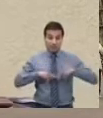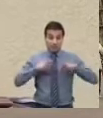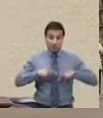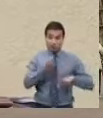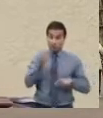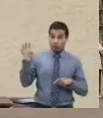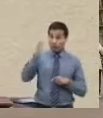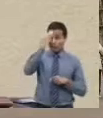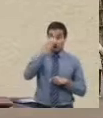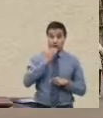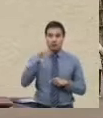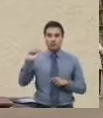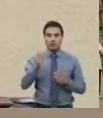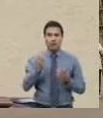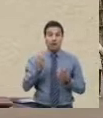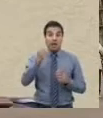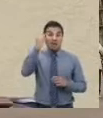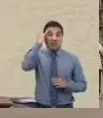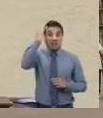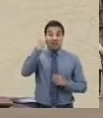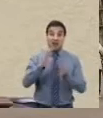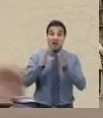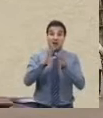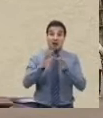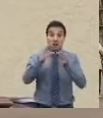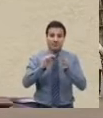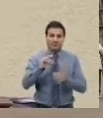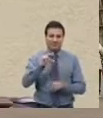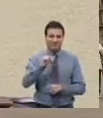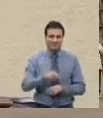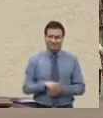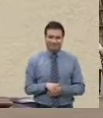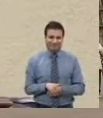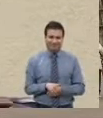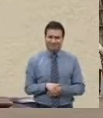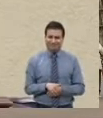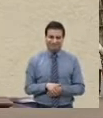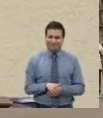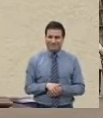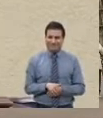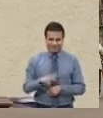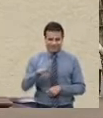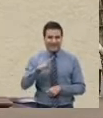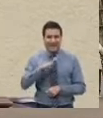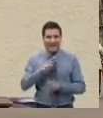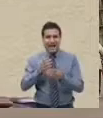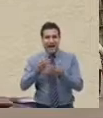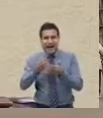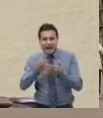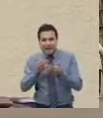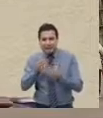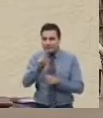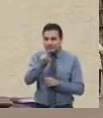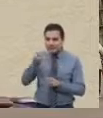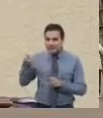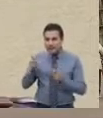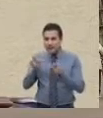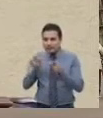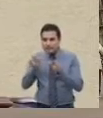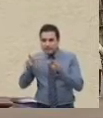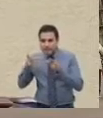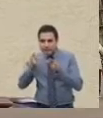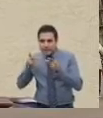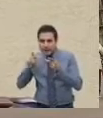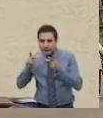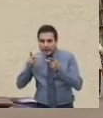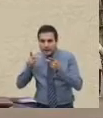como algunos pretenden, sino más bien de conductas orquestadas, concertadas, para violentar la ley y con ello obtener una